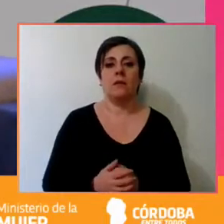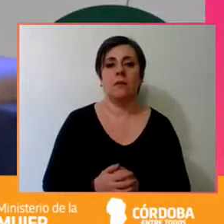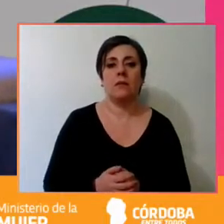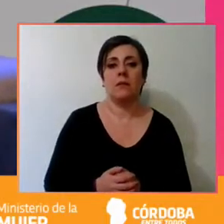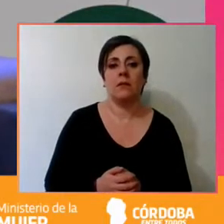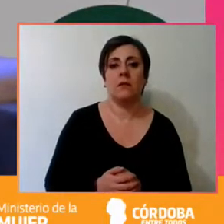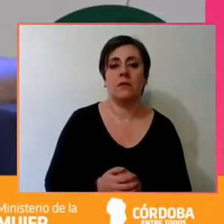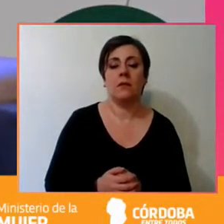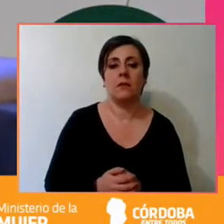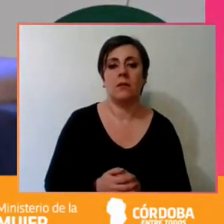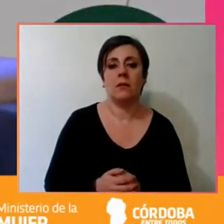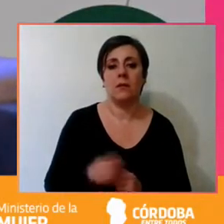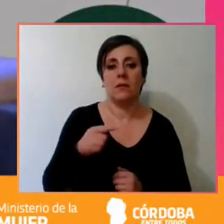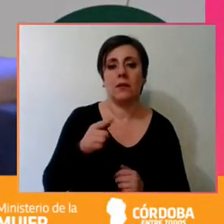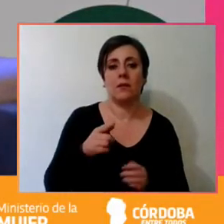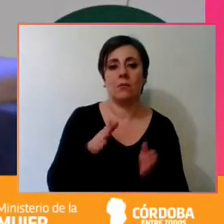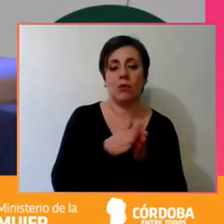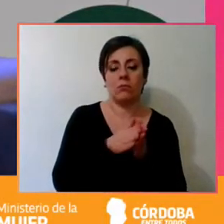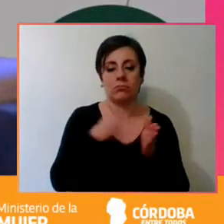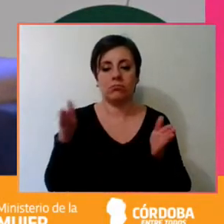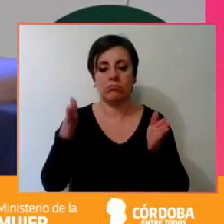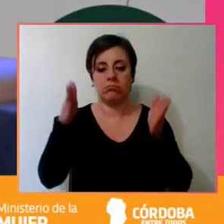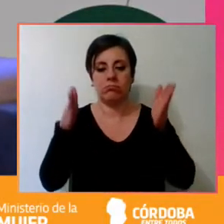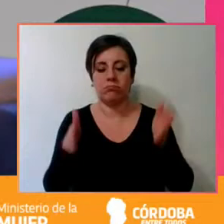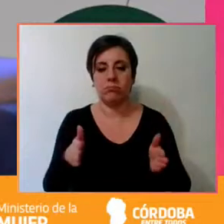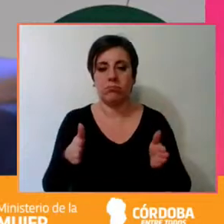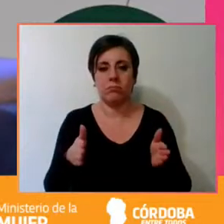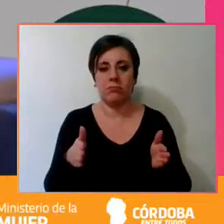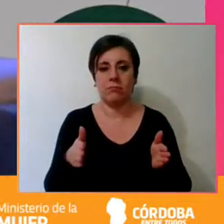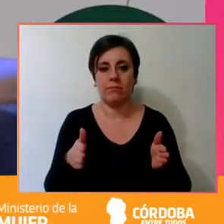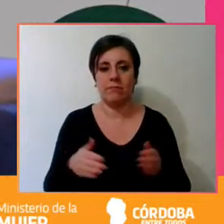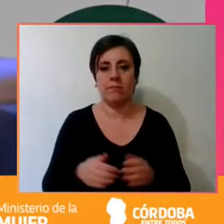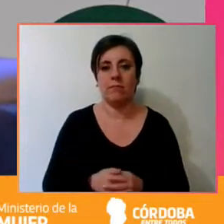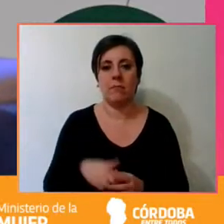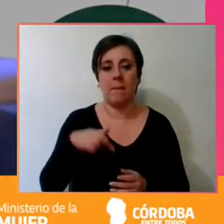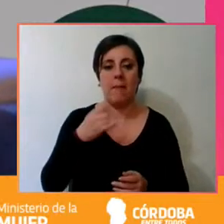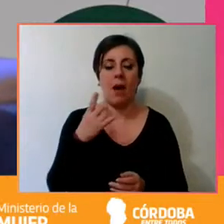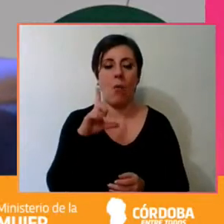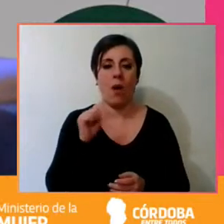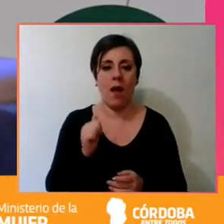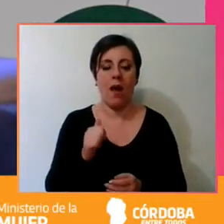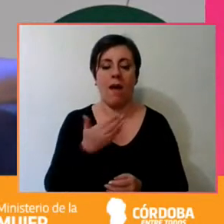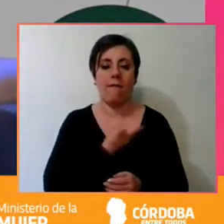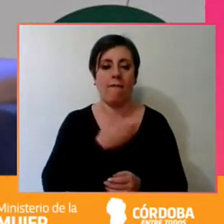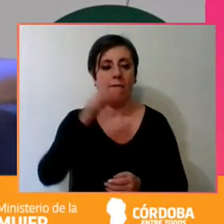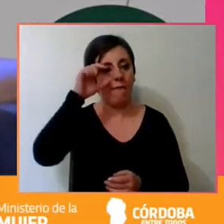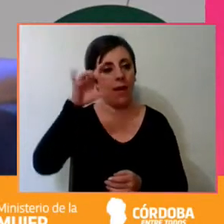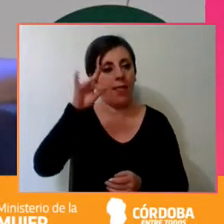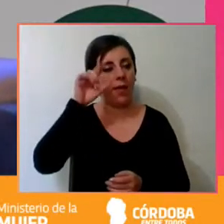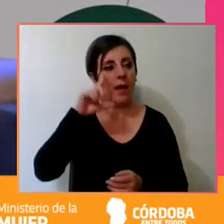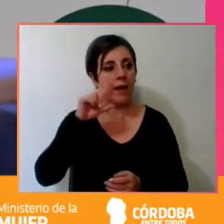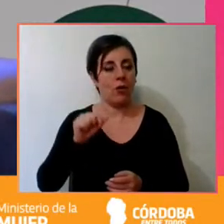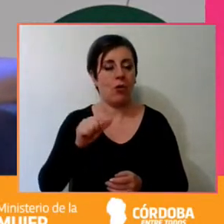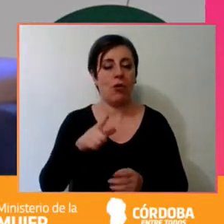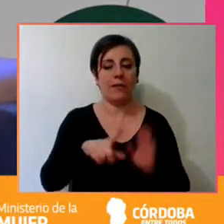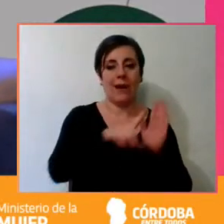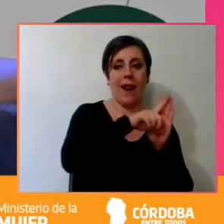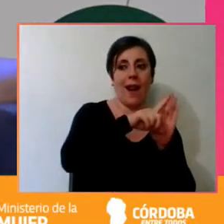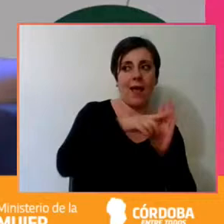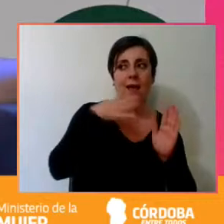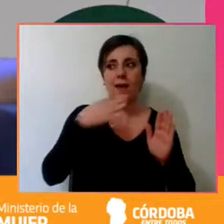que esta brecha que se da, también lo que decía Paula y lo que decía Federico, entre el marco normativo y la realidad,